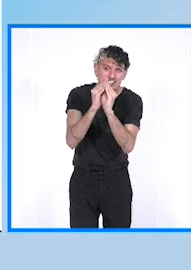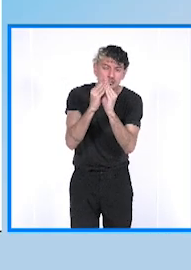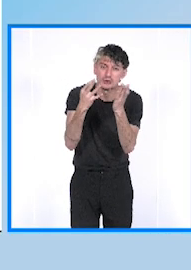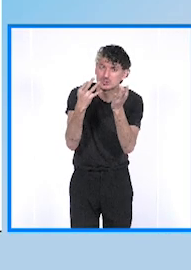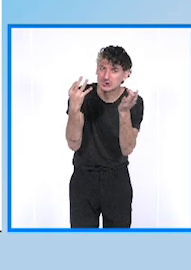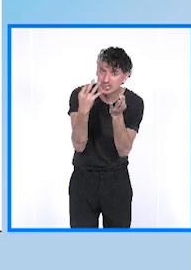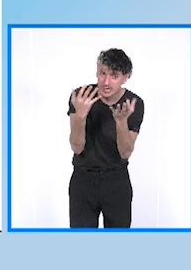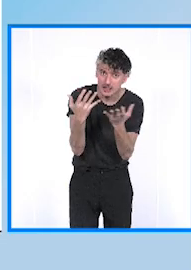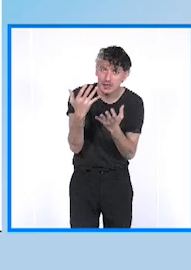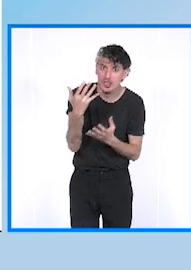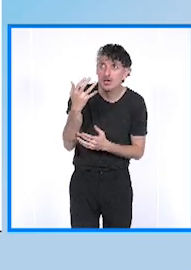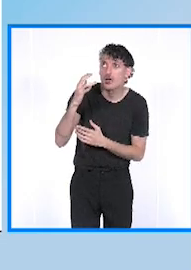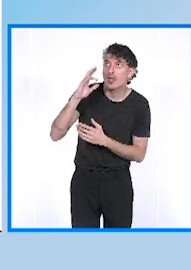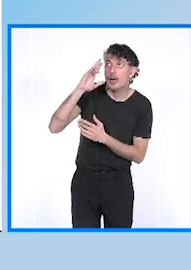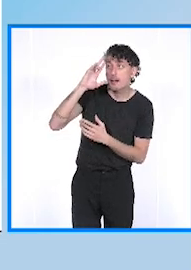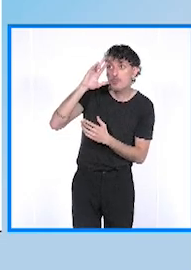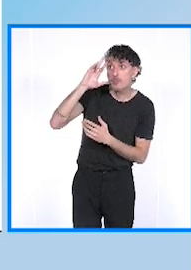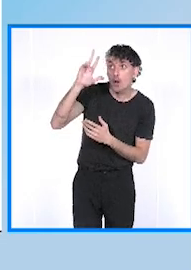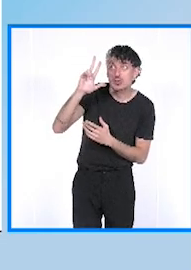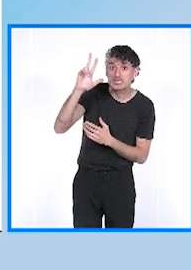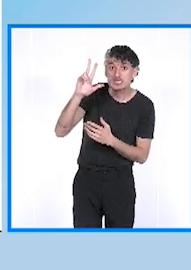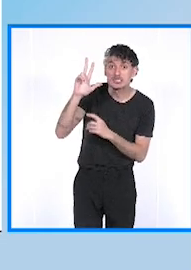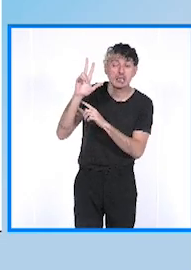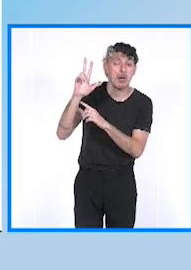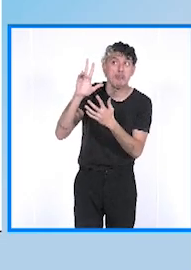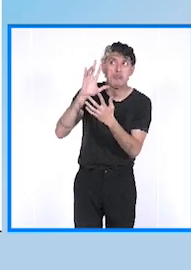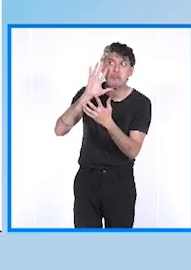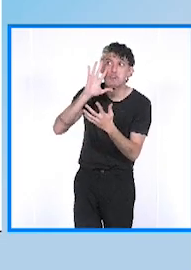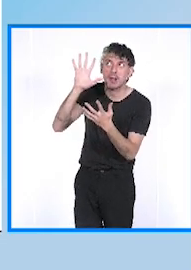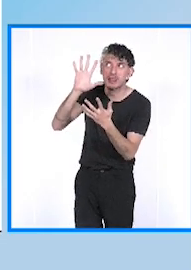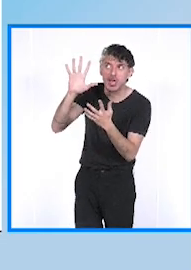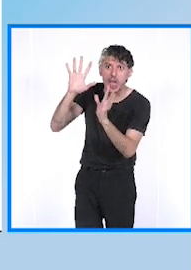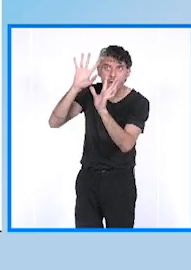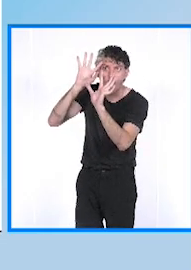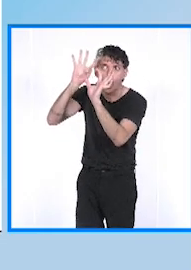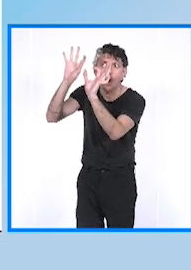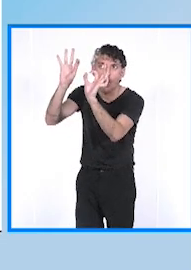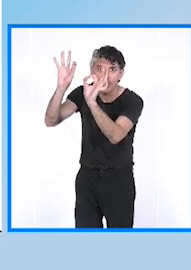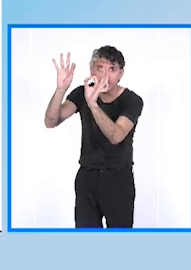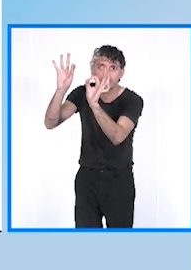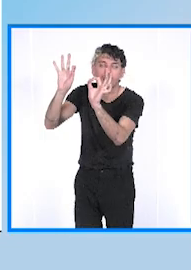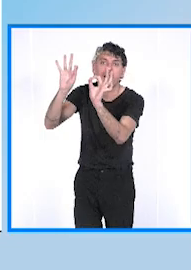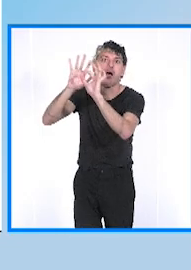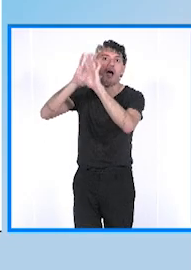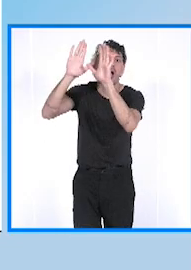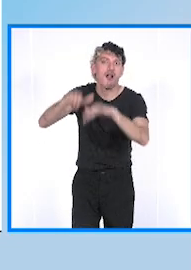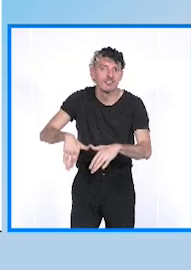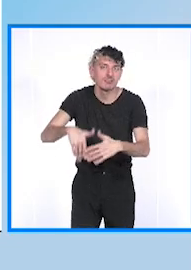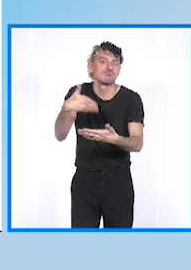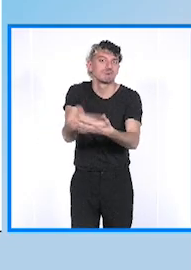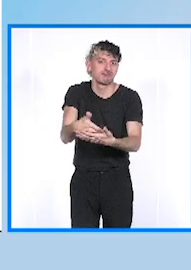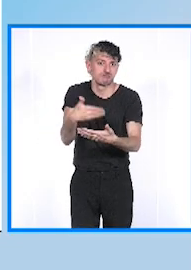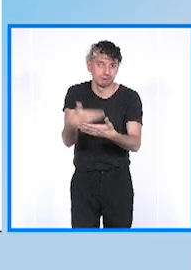eh validado hipótesis que nos parecía que que que eran bastante obvias pero que está bien validarlas no partíamos de la hipótesis de de